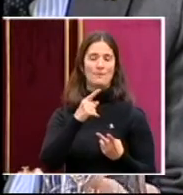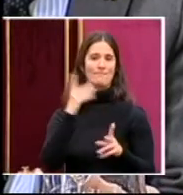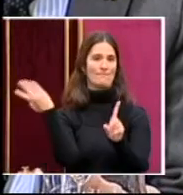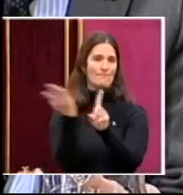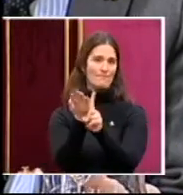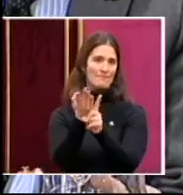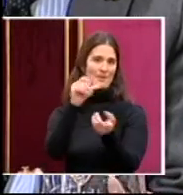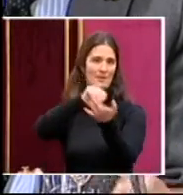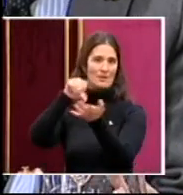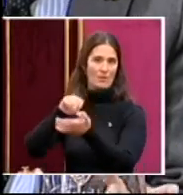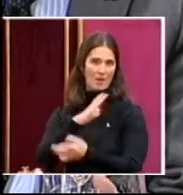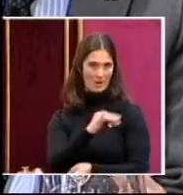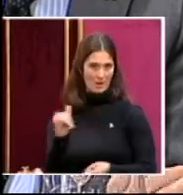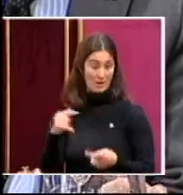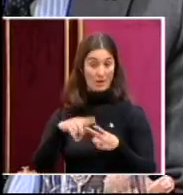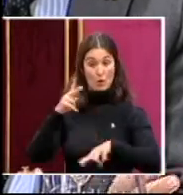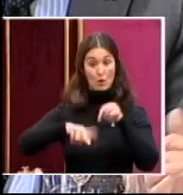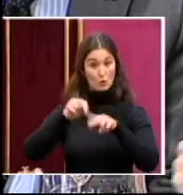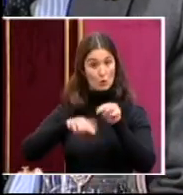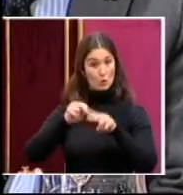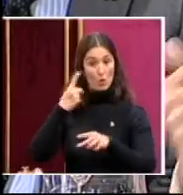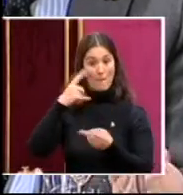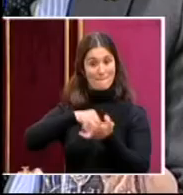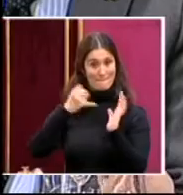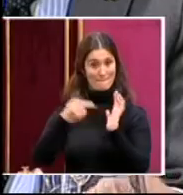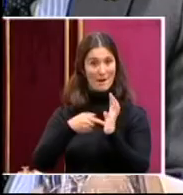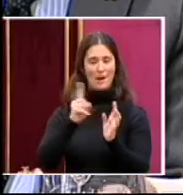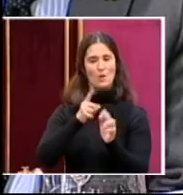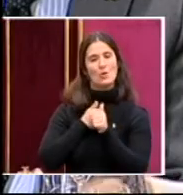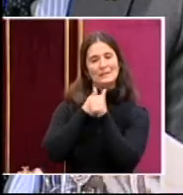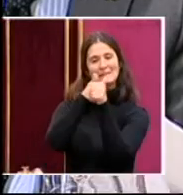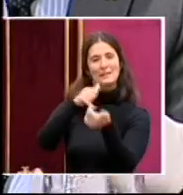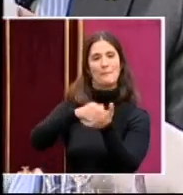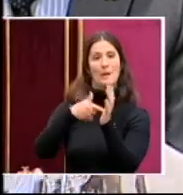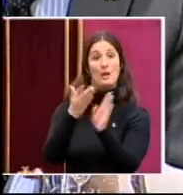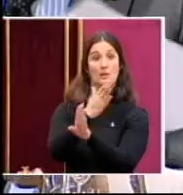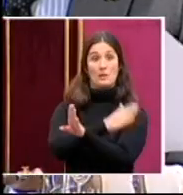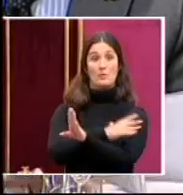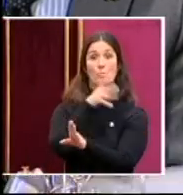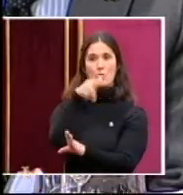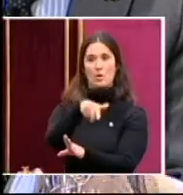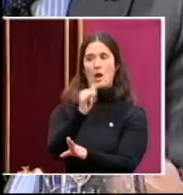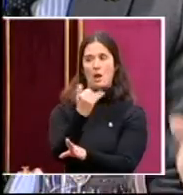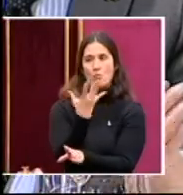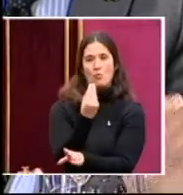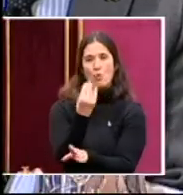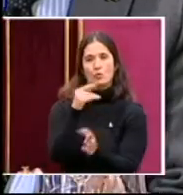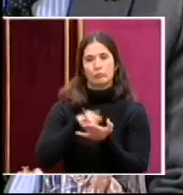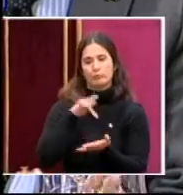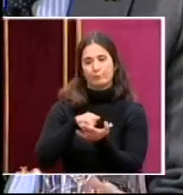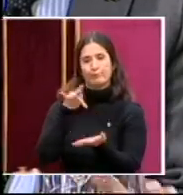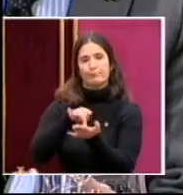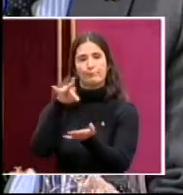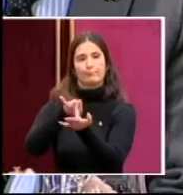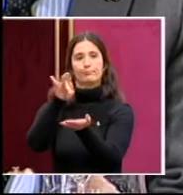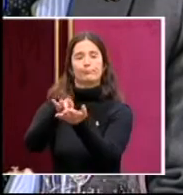en la ciudad. Y construir un plan, no seguir el plan anterior, que por supuesto tiene muchísimas actuaciones y muchas de